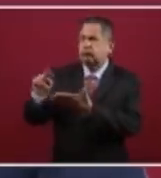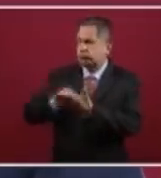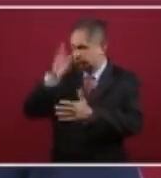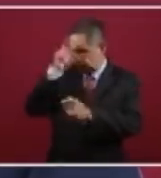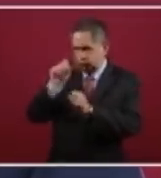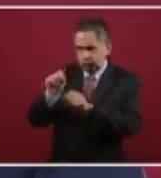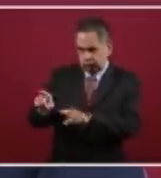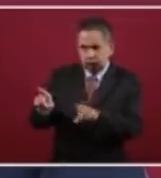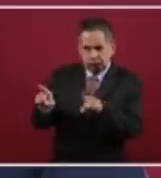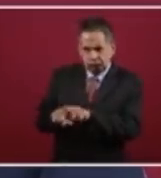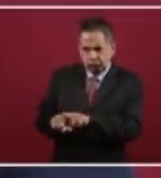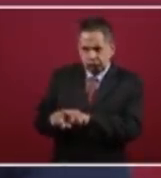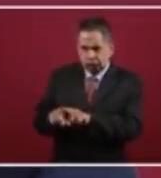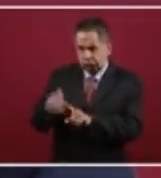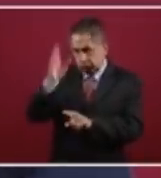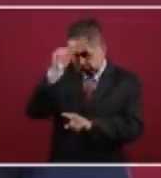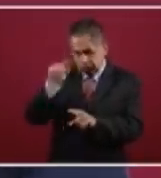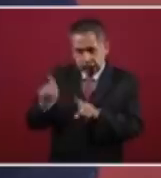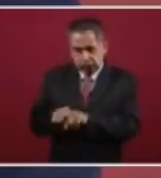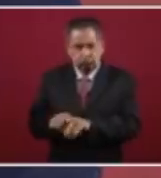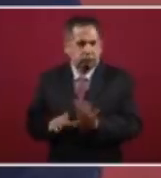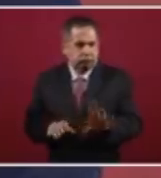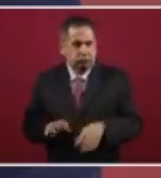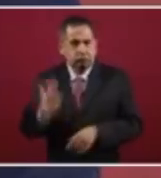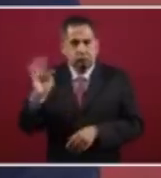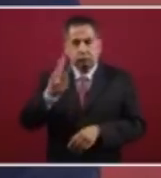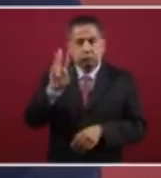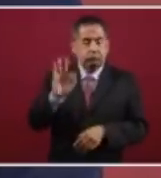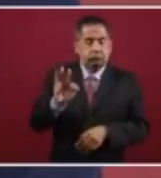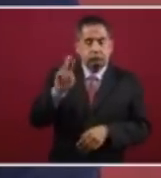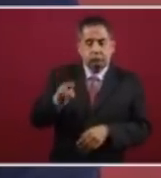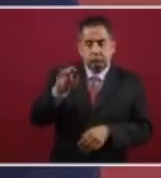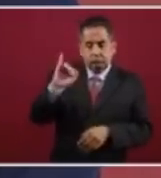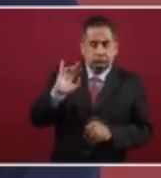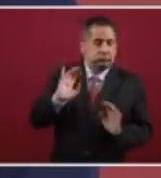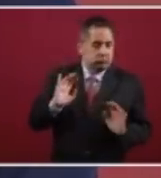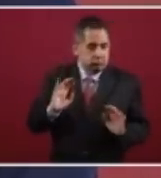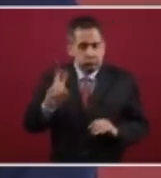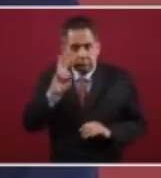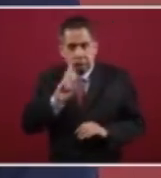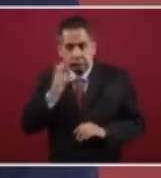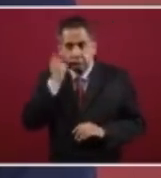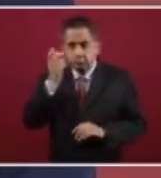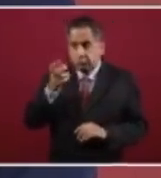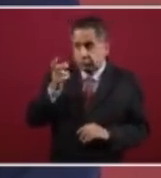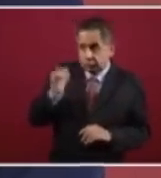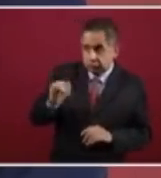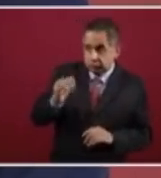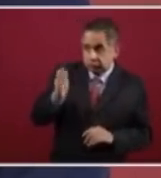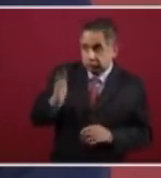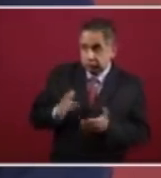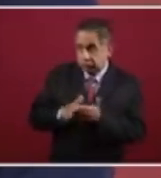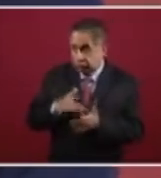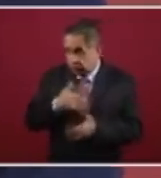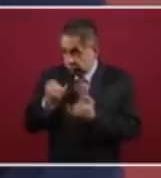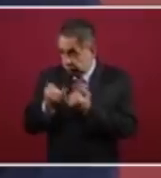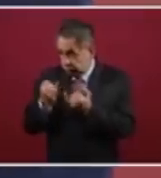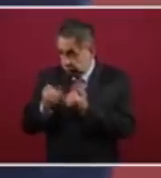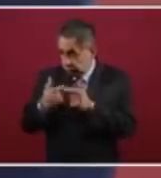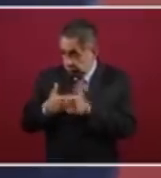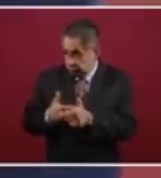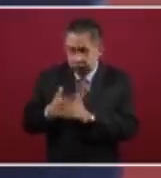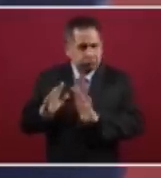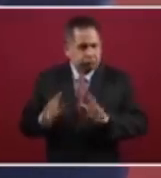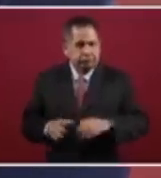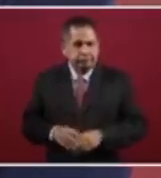nada más, si el Fondo Monetario Internacional así lo decide. Pero